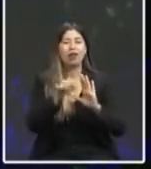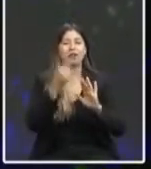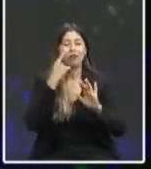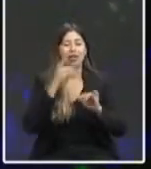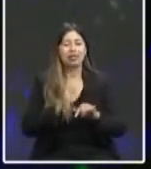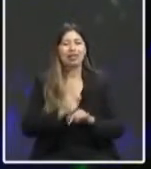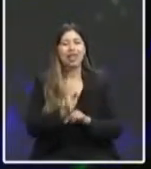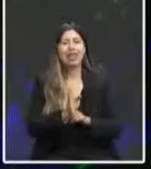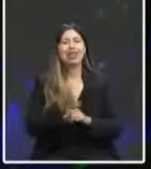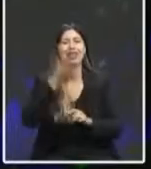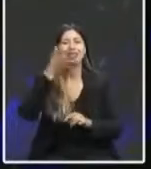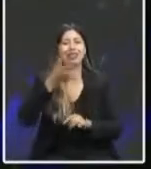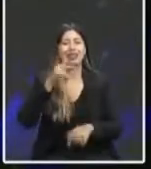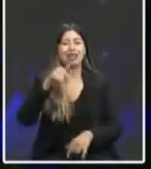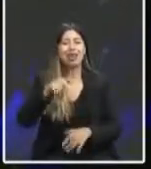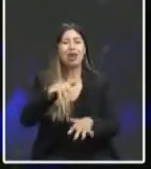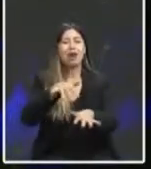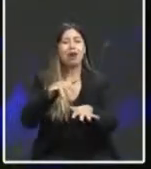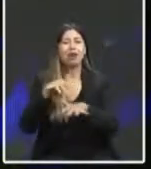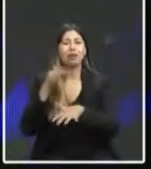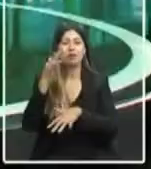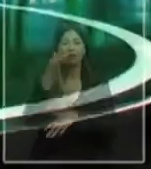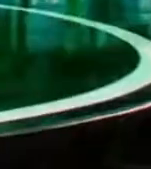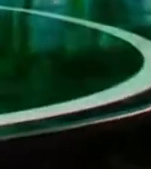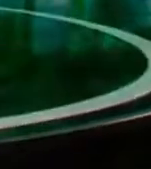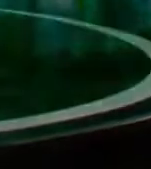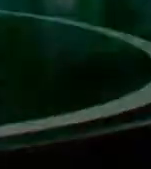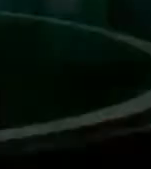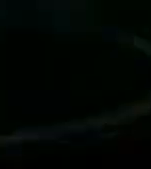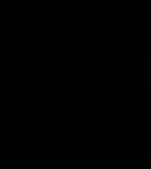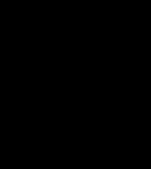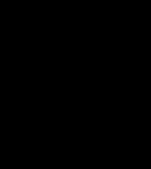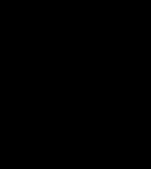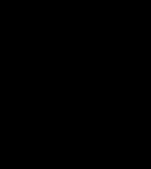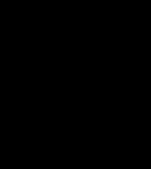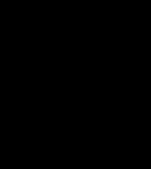nuestras charlas en Congreso Futuro. Revisemos.